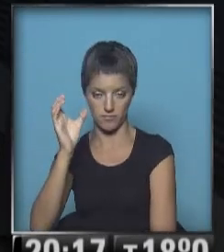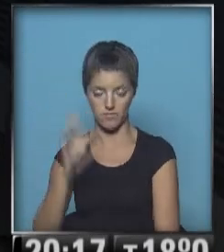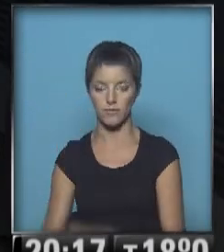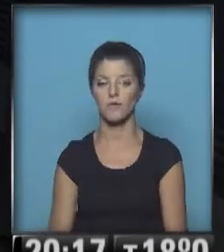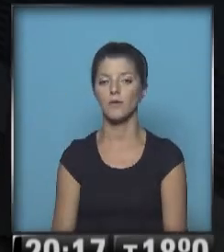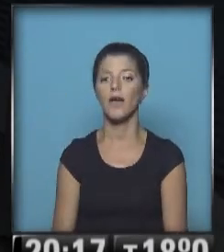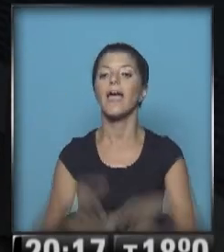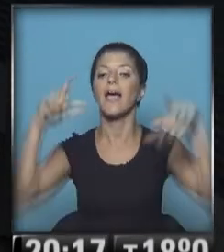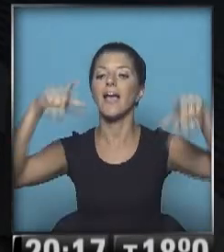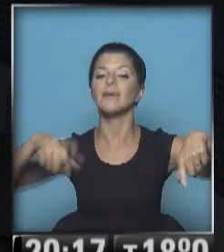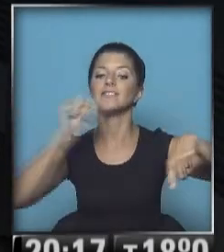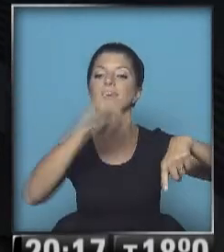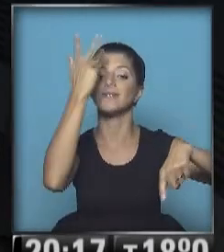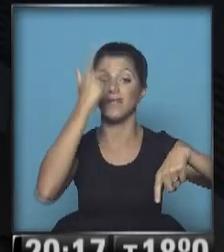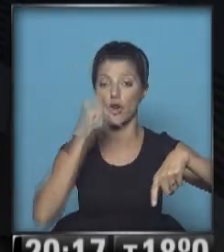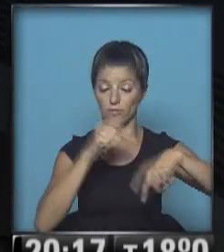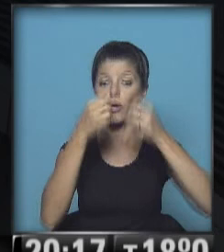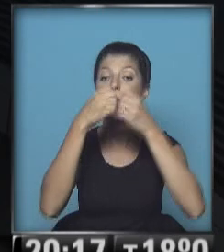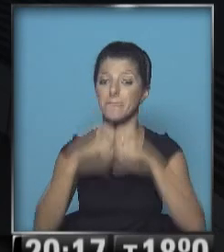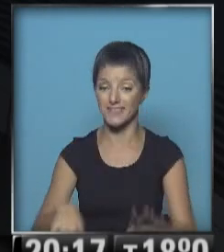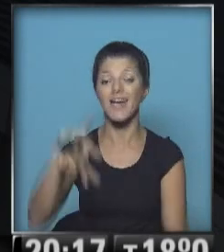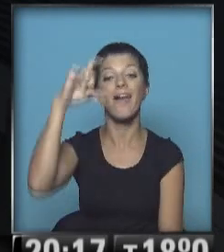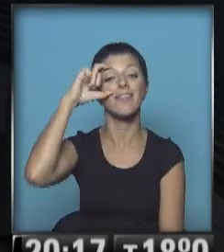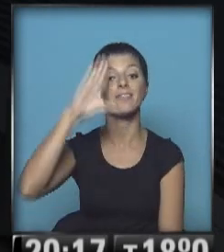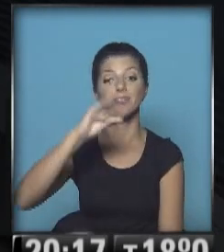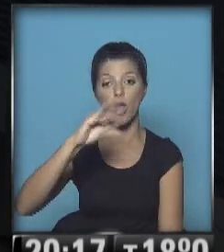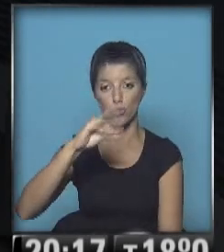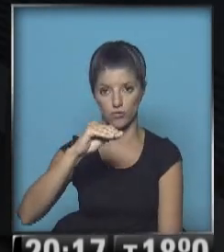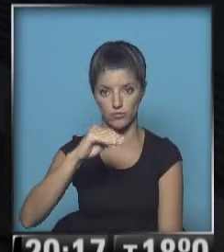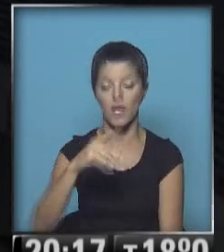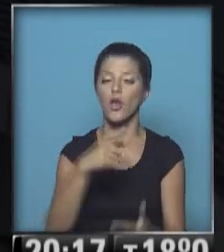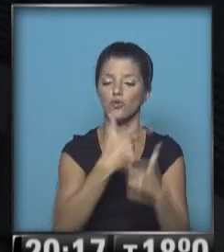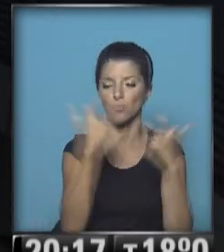Estadio de San Lorenzo. Comenzará a las 22. Le decíamos lo mejor para el Cuervo.